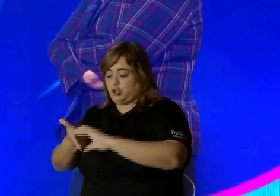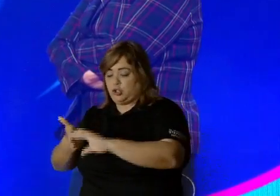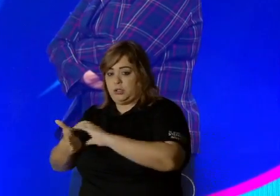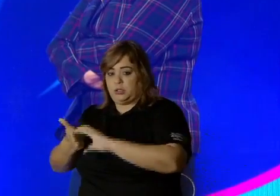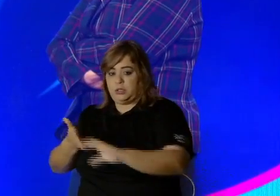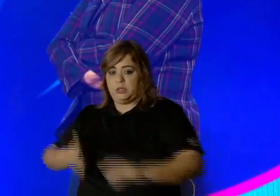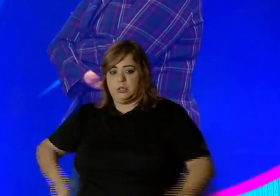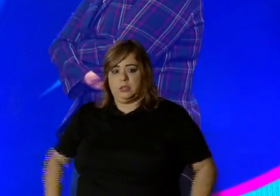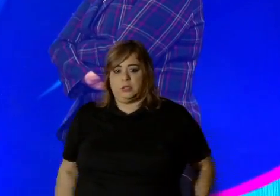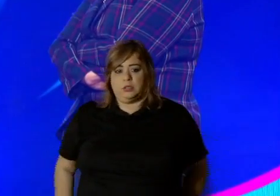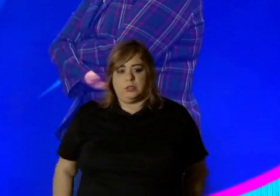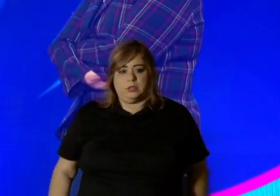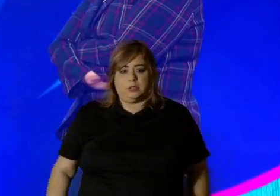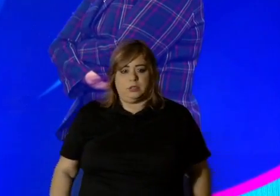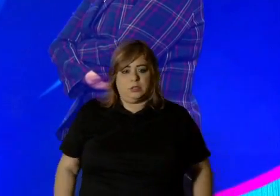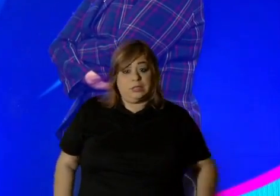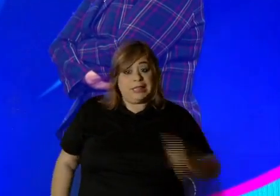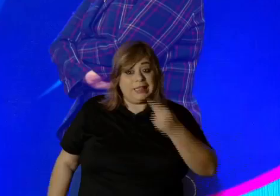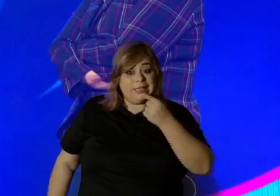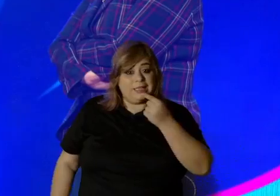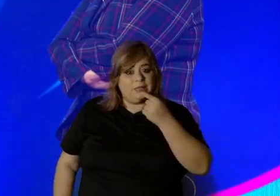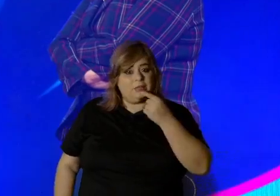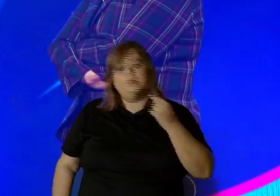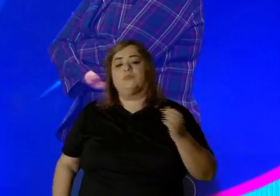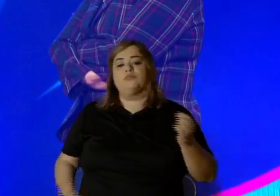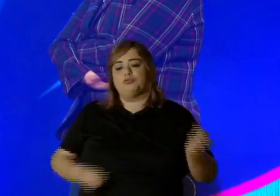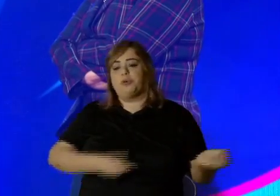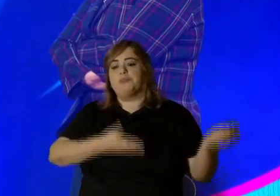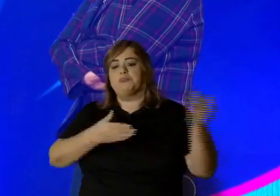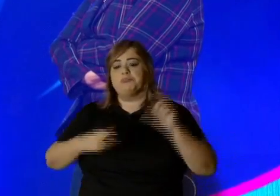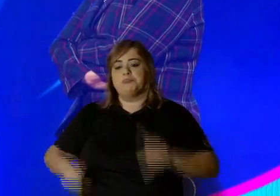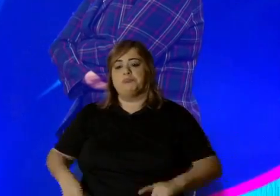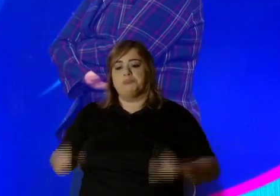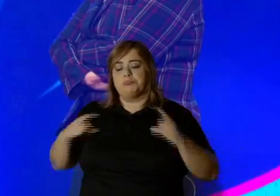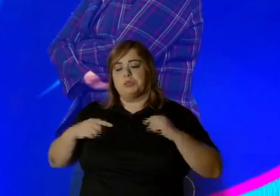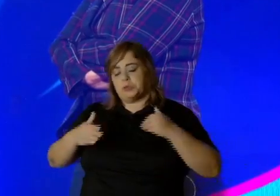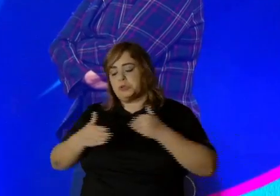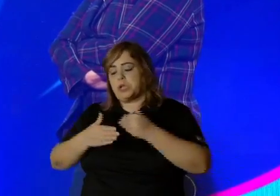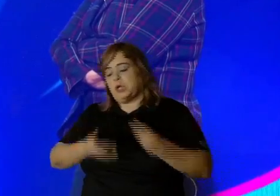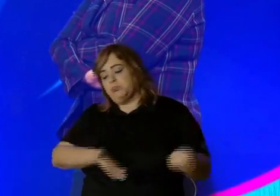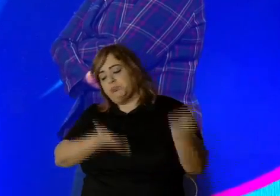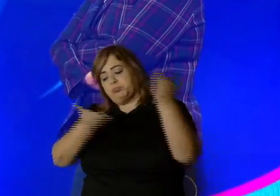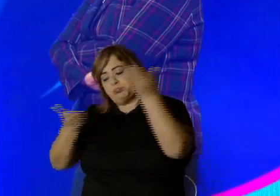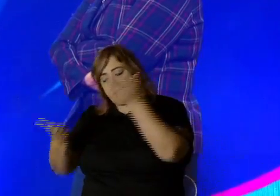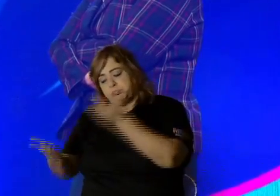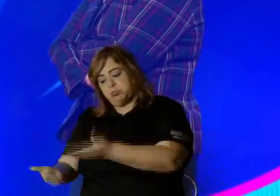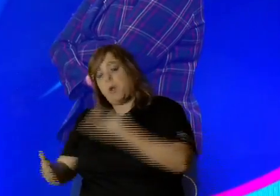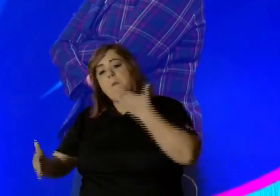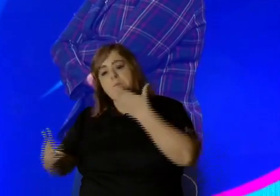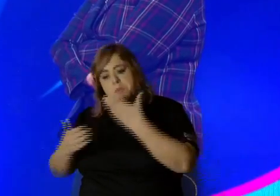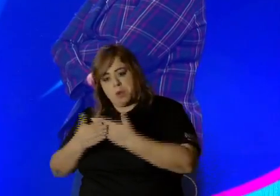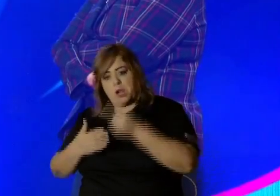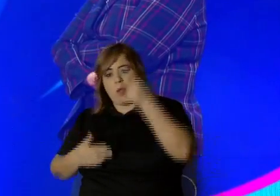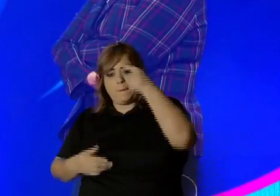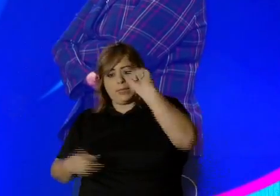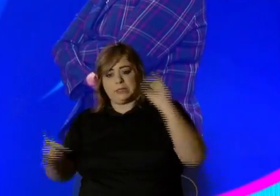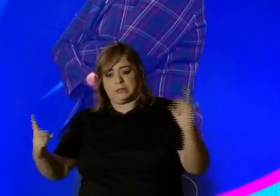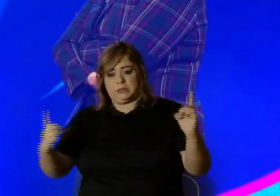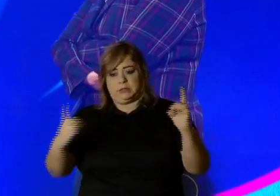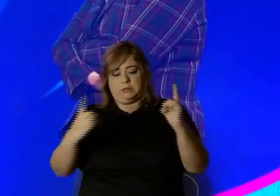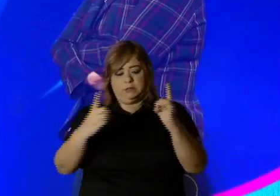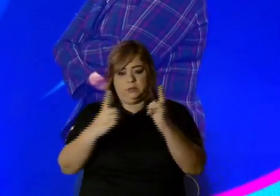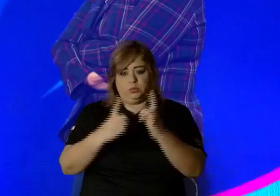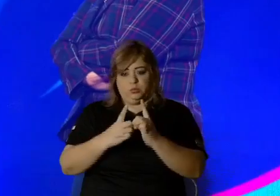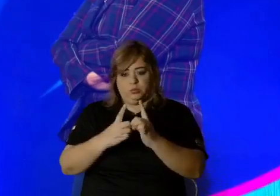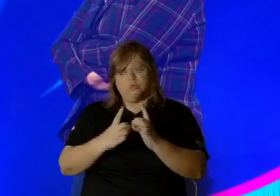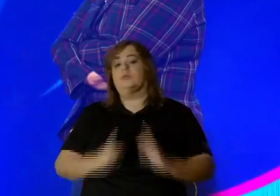Se supone que yo fuera a la oficina de ellos a buscarlo, pero ella me dijo, no, yo vivo cerca, te lo voy a llevar. Y dije, pues qué bueno, porque así la conozco. Cuando terminamos el